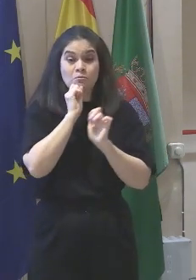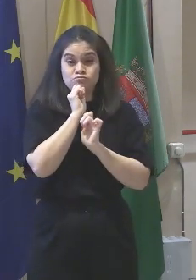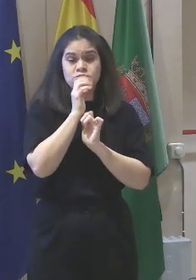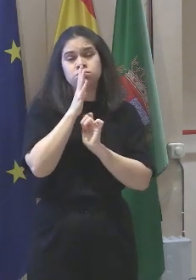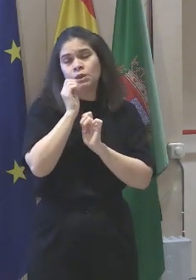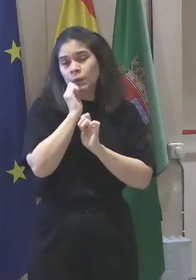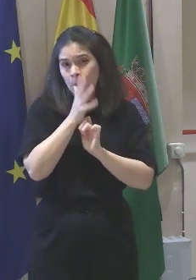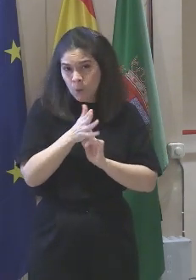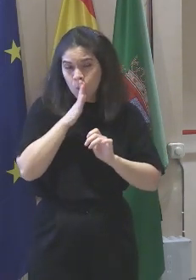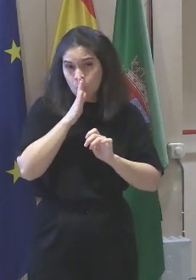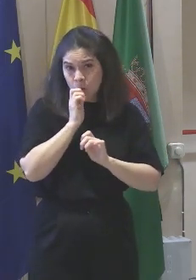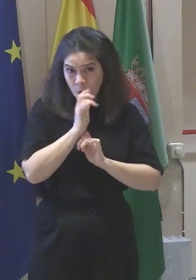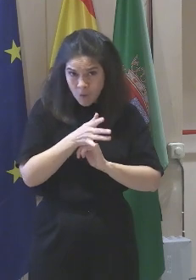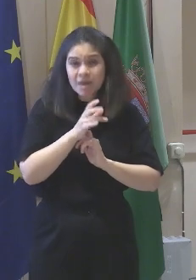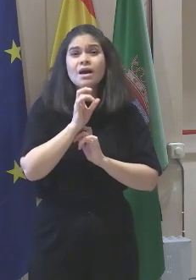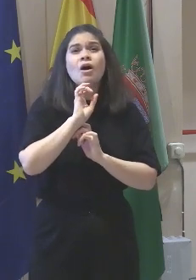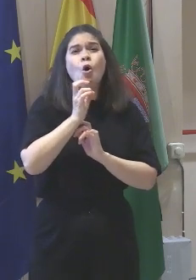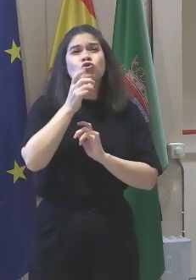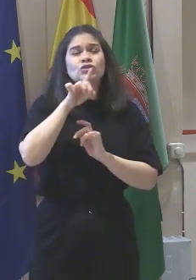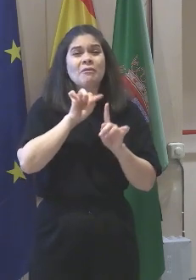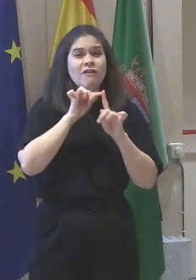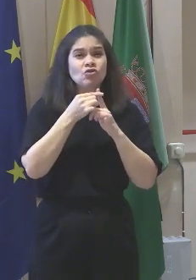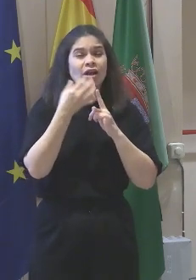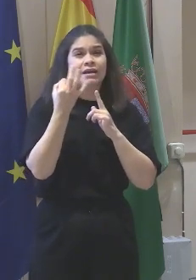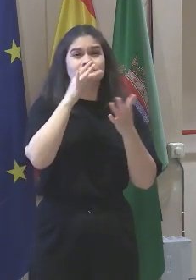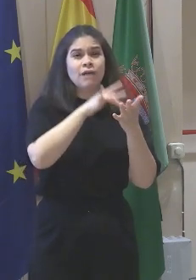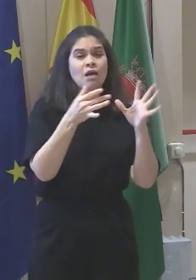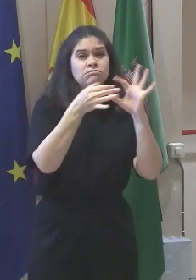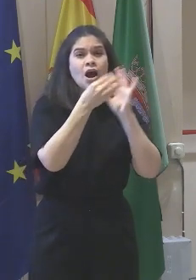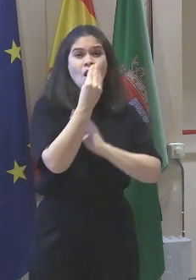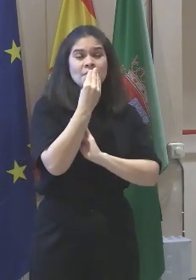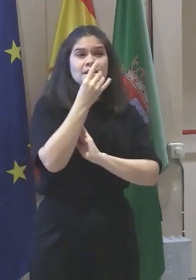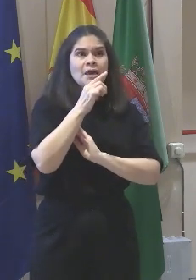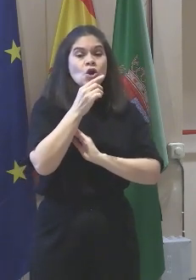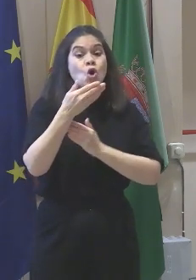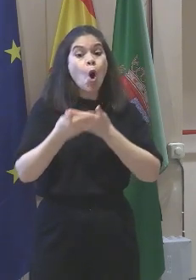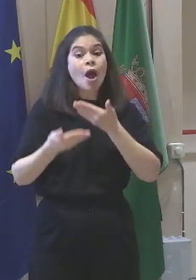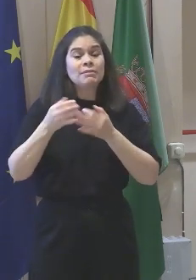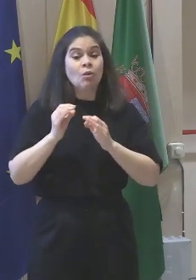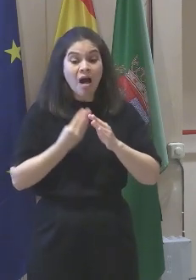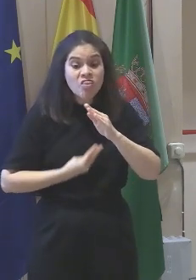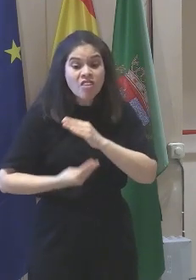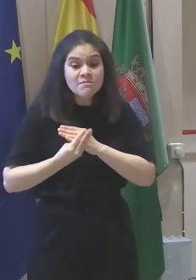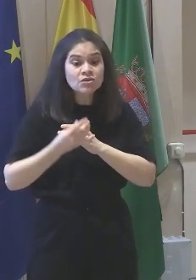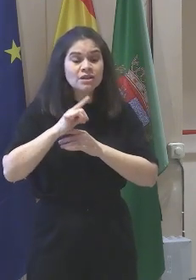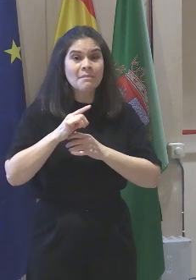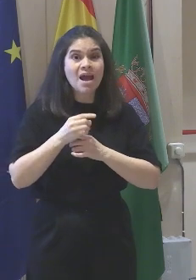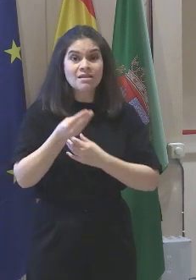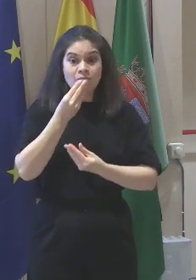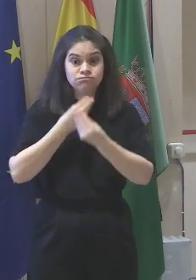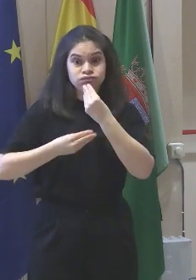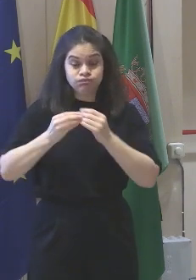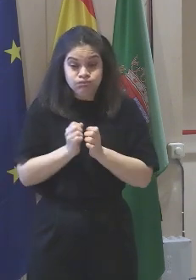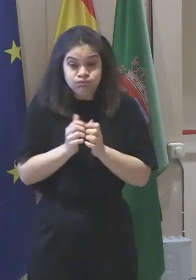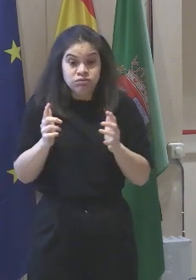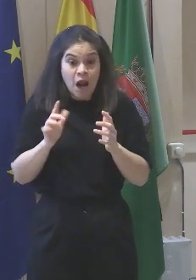COVID, otros factores que tienen que ver con la alimentación, con el peso al nacimiento y la ganancia ponderal